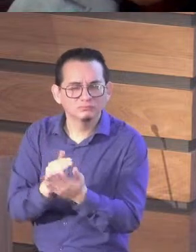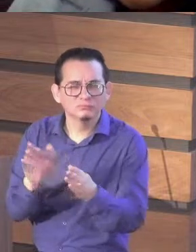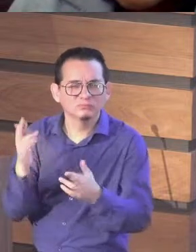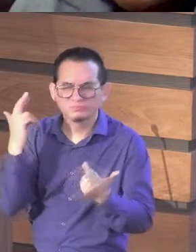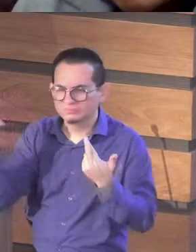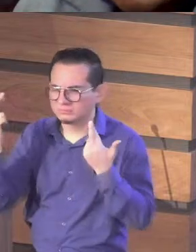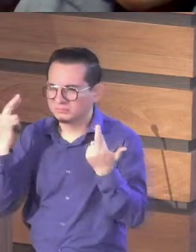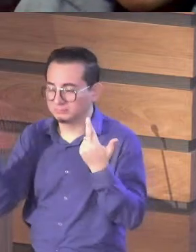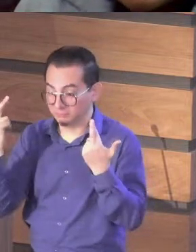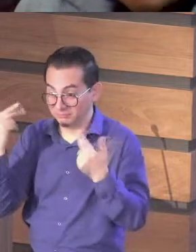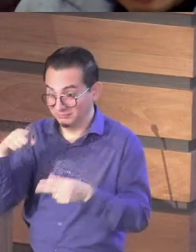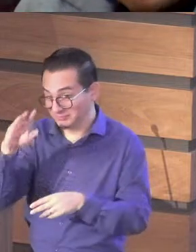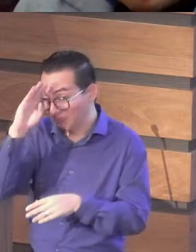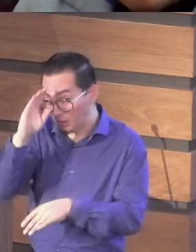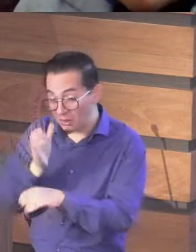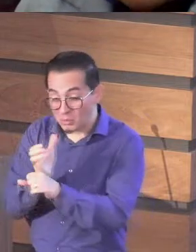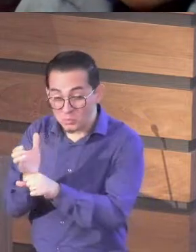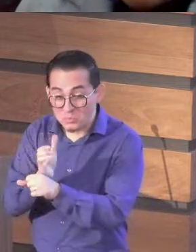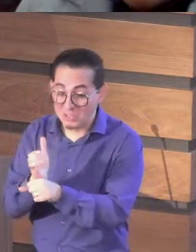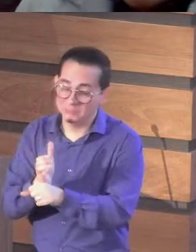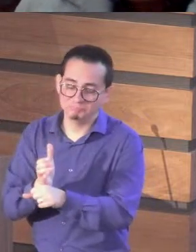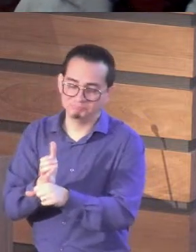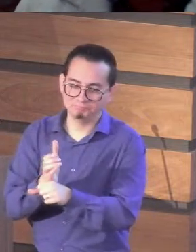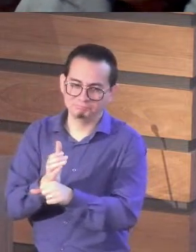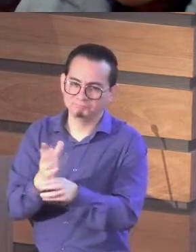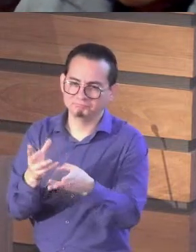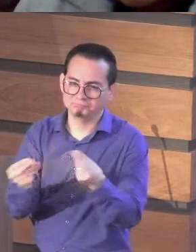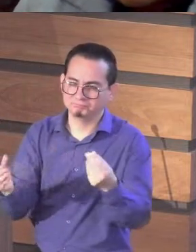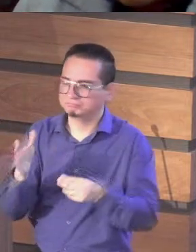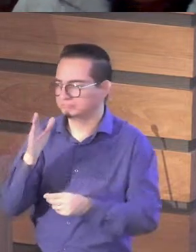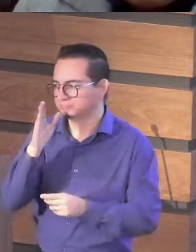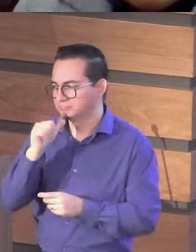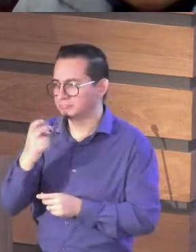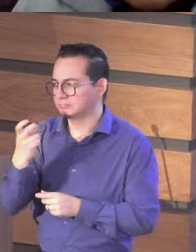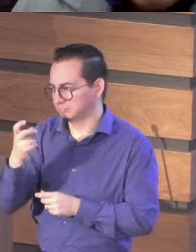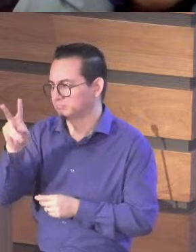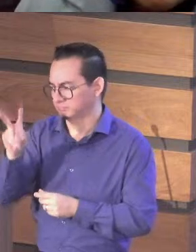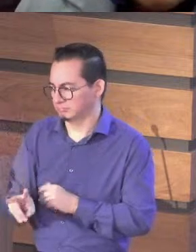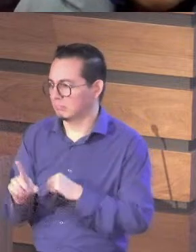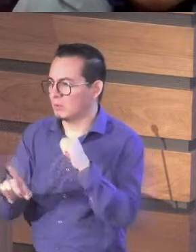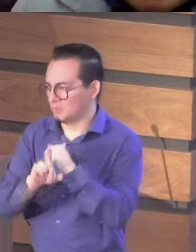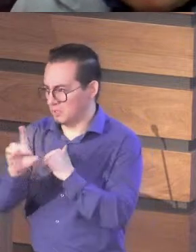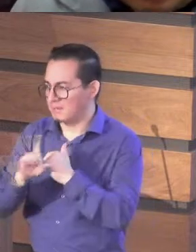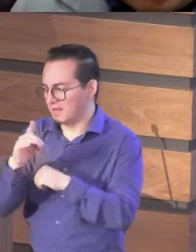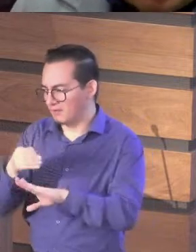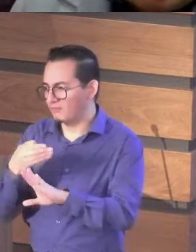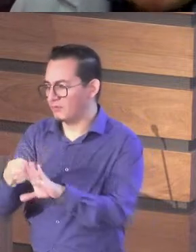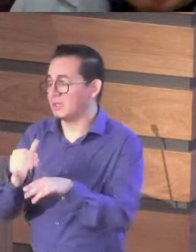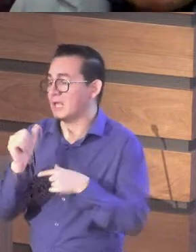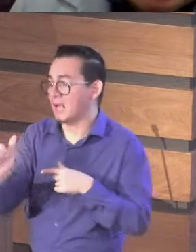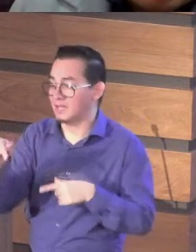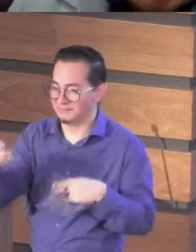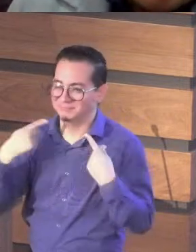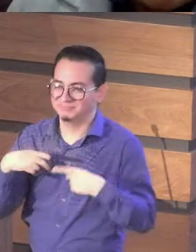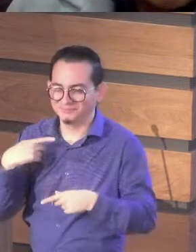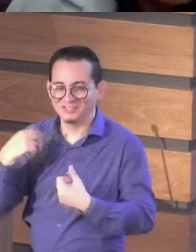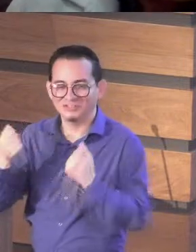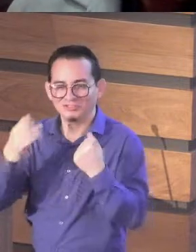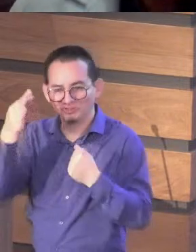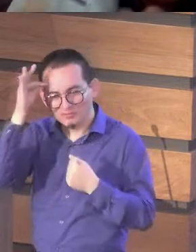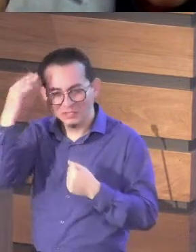es significativamente alto en los trabajadores y en la calidad de vida. Una persona